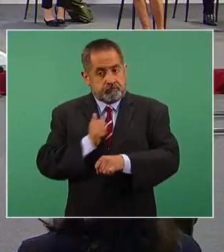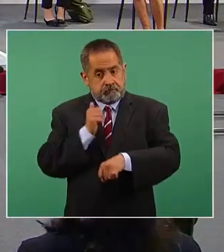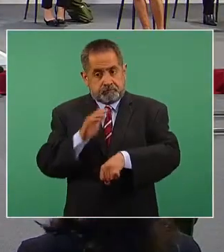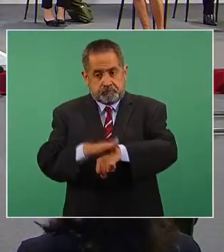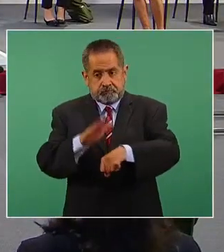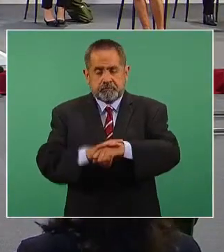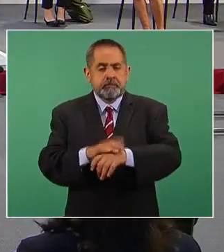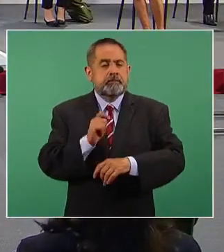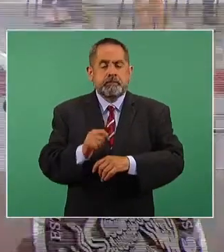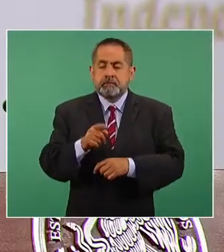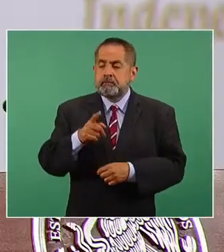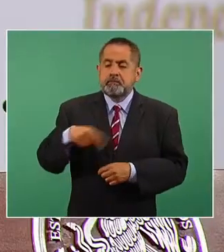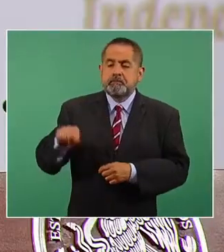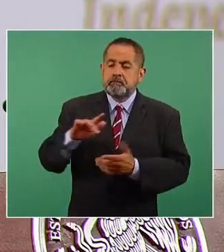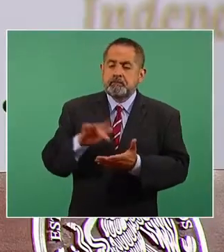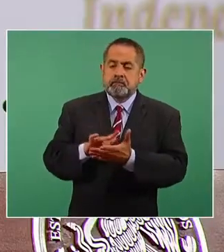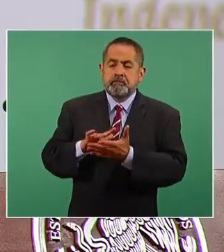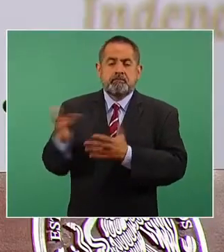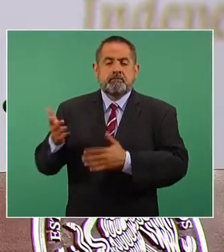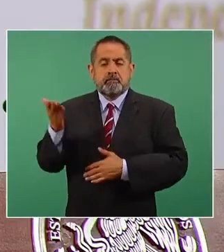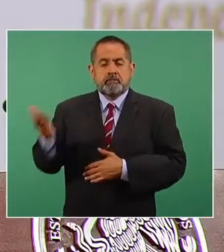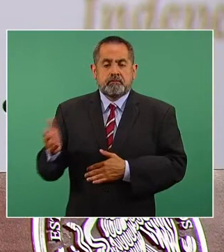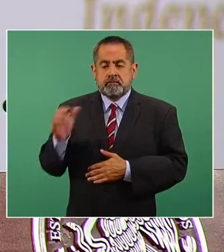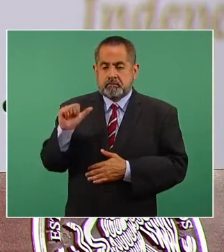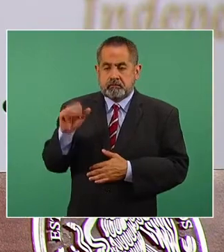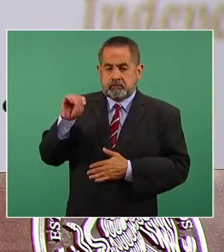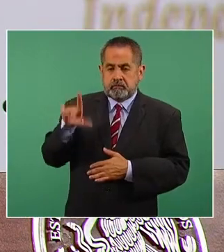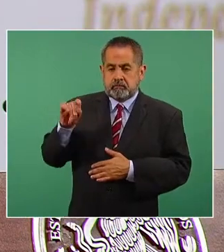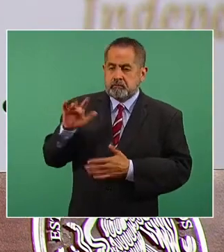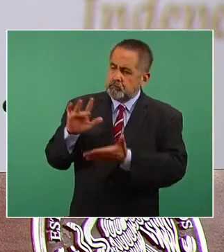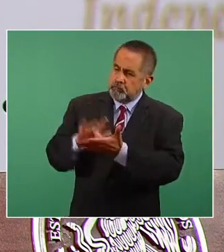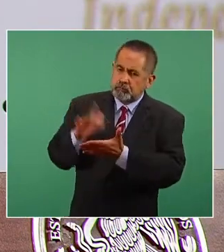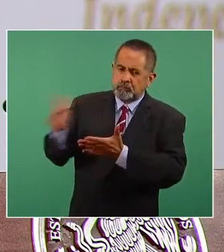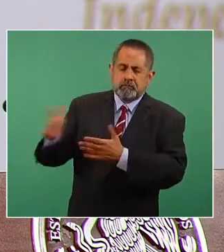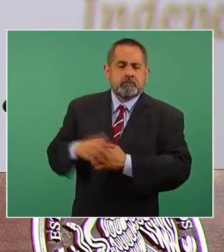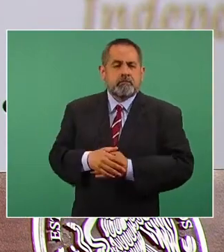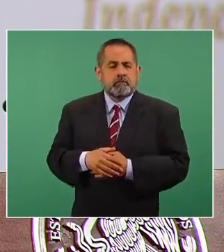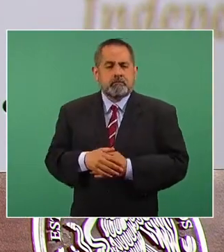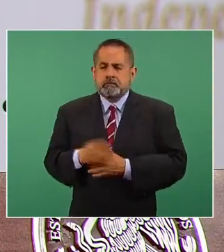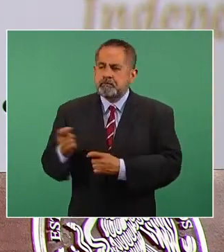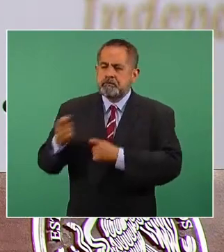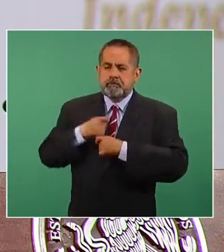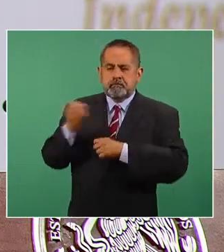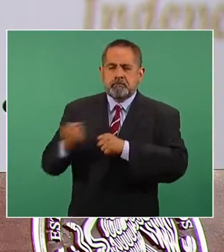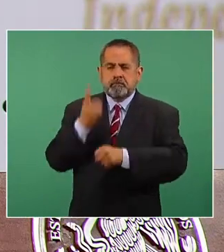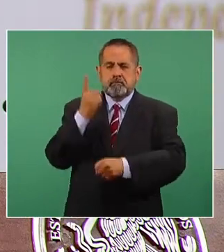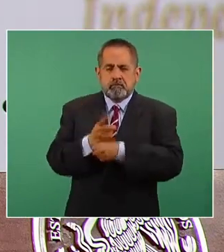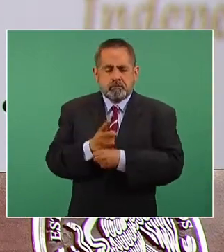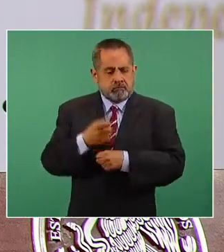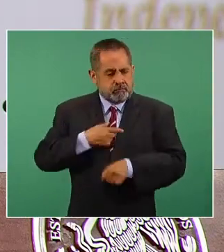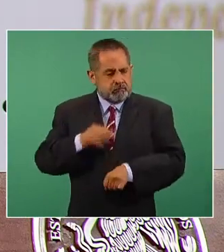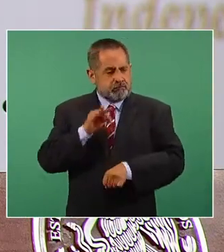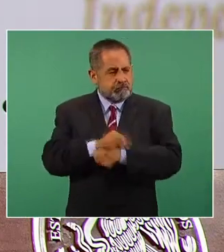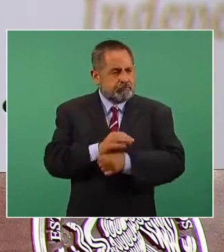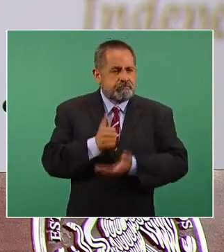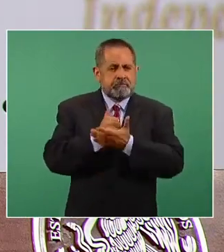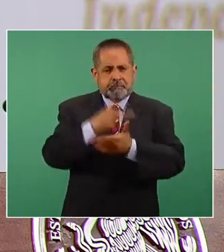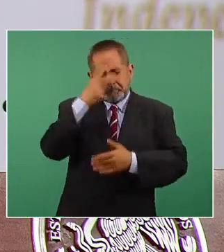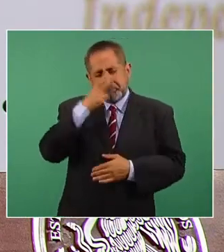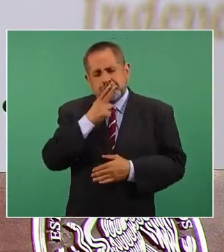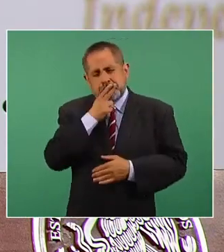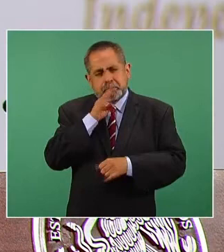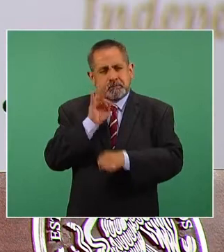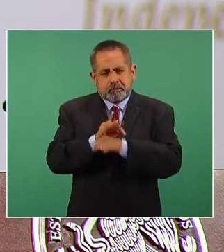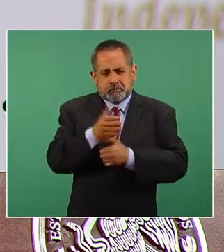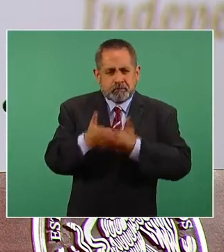para agradecer al presidente Andrés Manuel López Obrador la oportunidad que me dio de servir a México, a mi querido